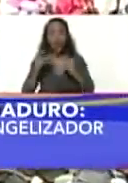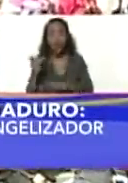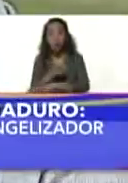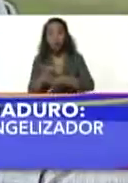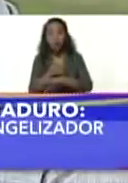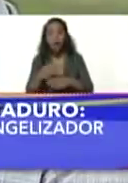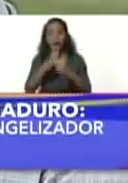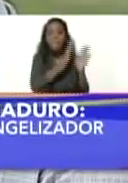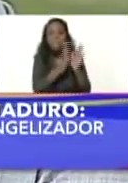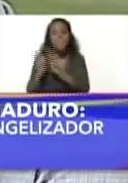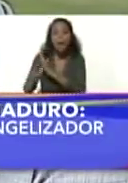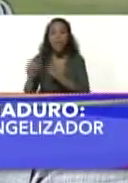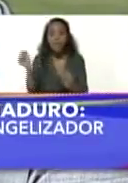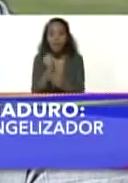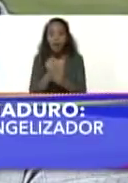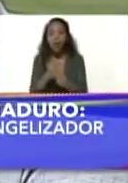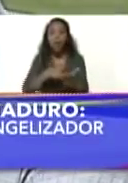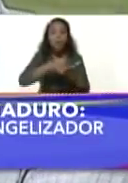plan de trabajo.